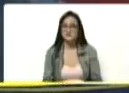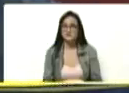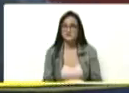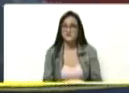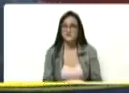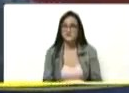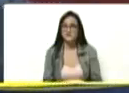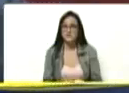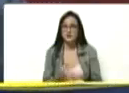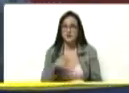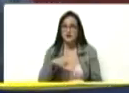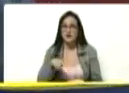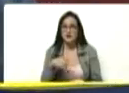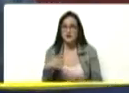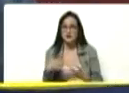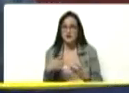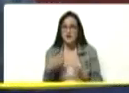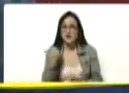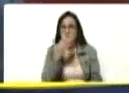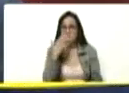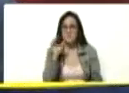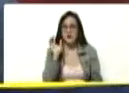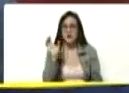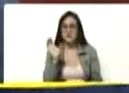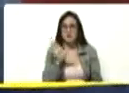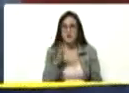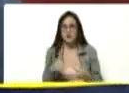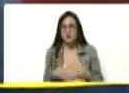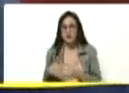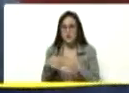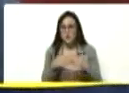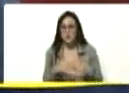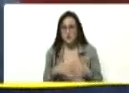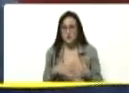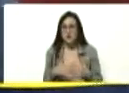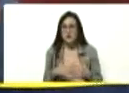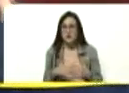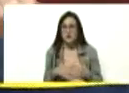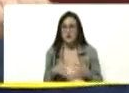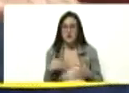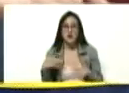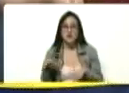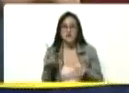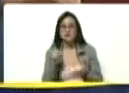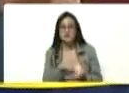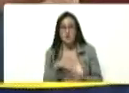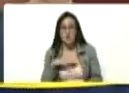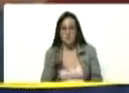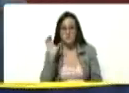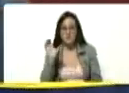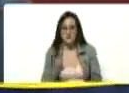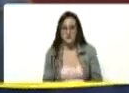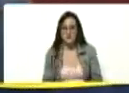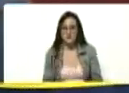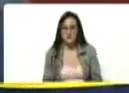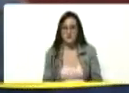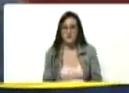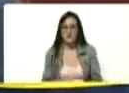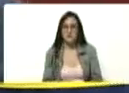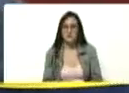enfrentados al imperialismo yanqui que había instalado en nuestro país la